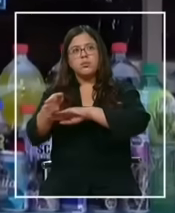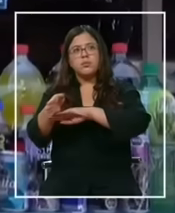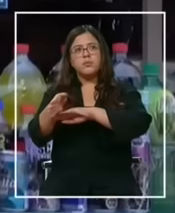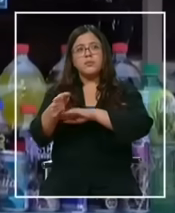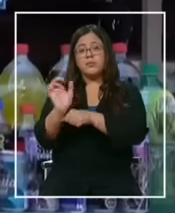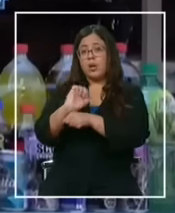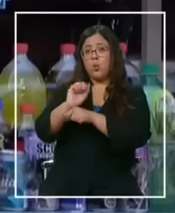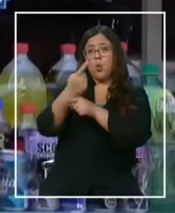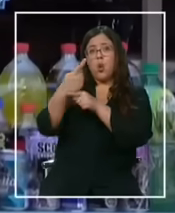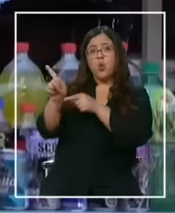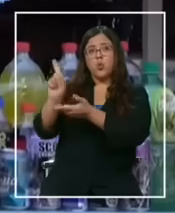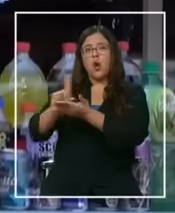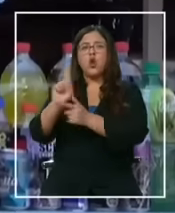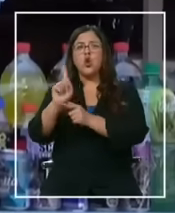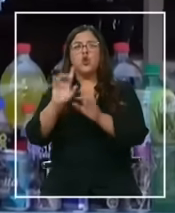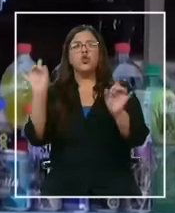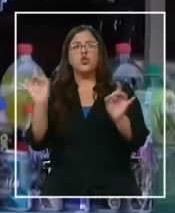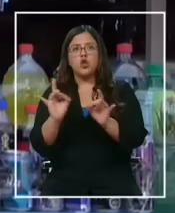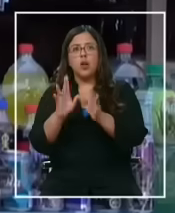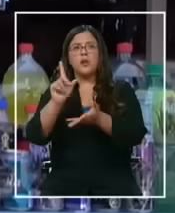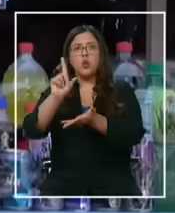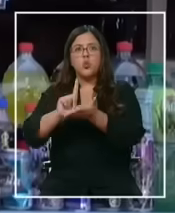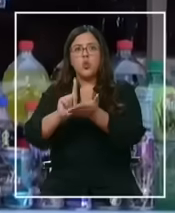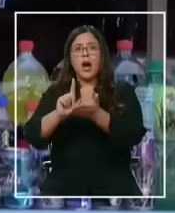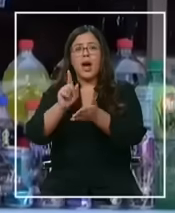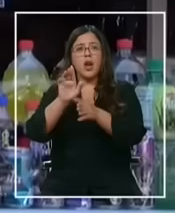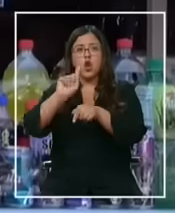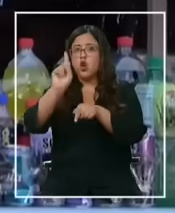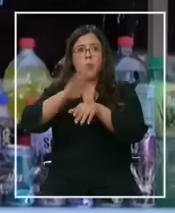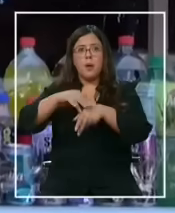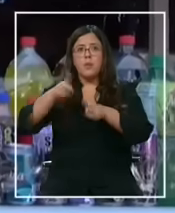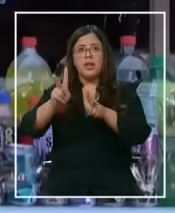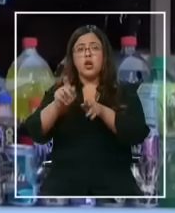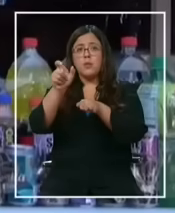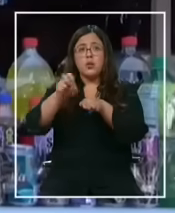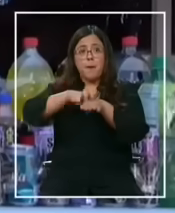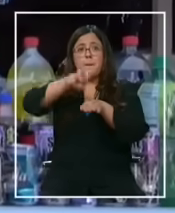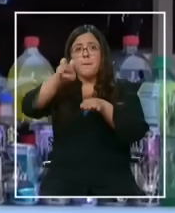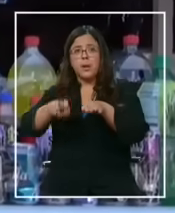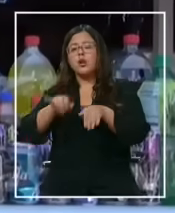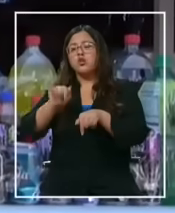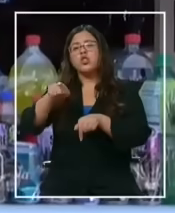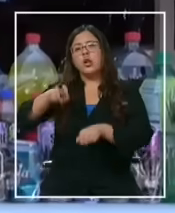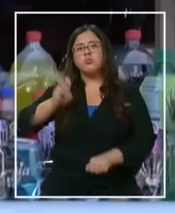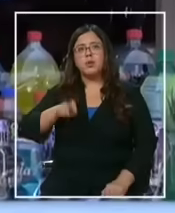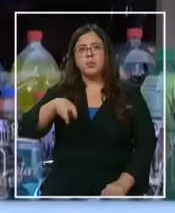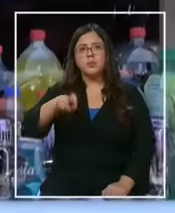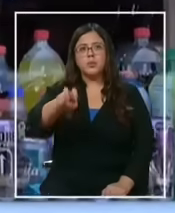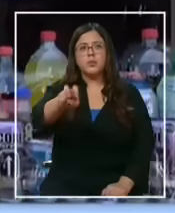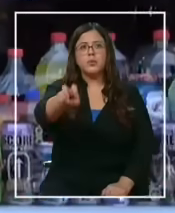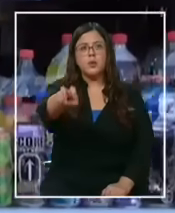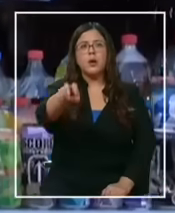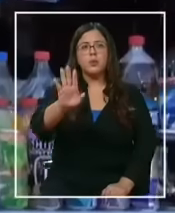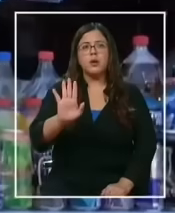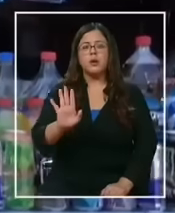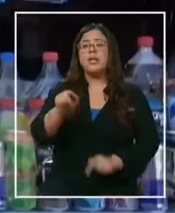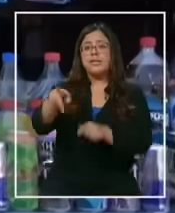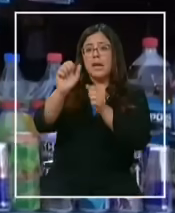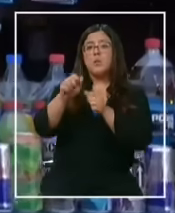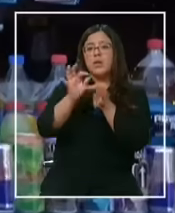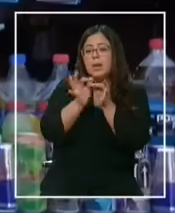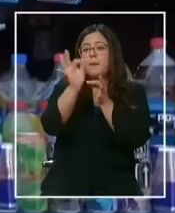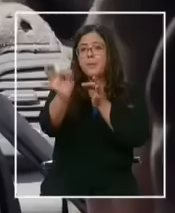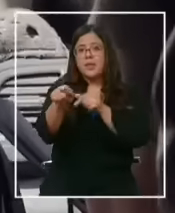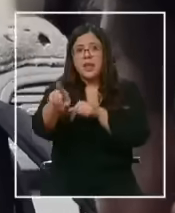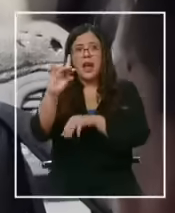lado no no pueden pasar ya te dejan un paso no habilitado un paso no habilitado y el pasajero se baja y sigue su camino exactamente de ahí puede cruzar